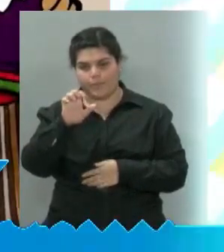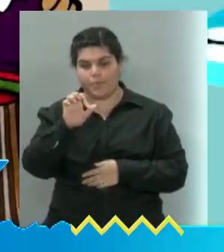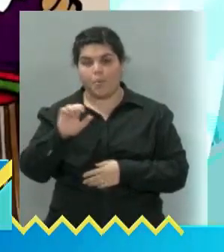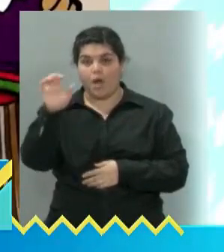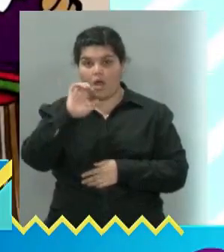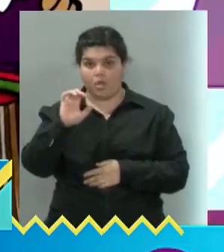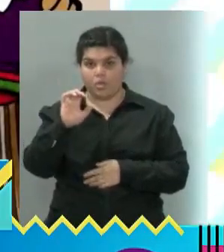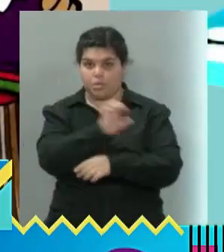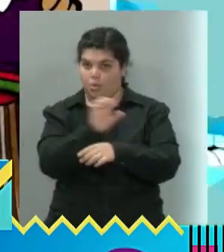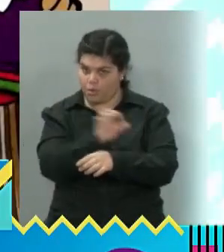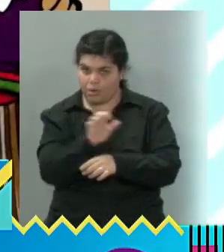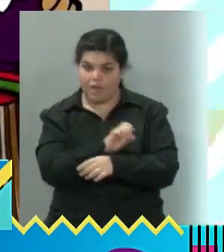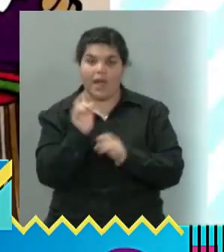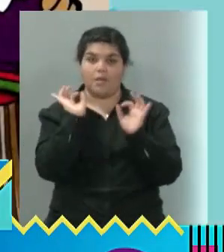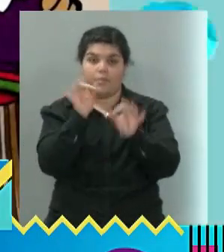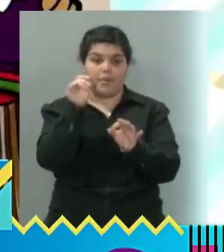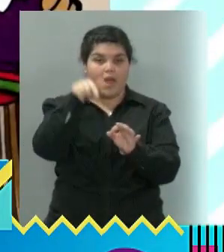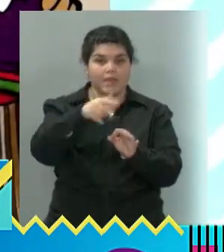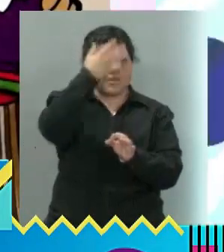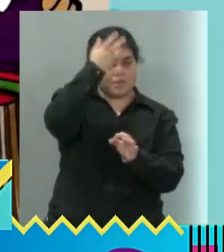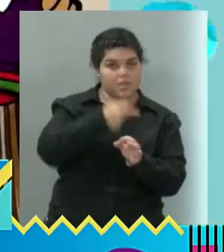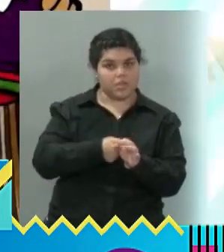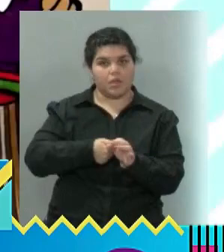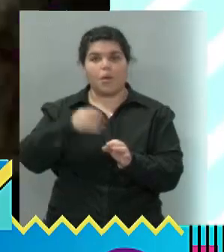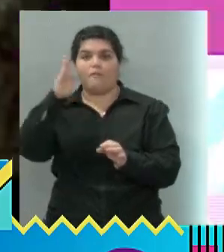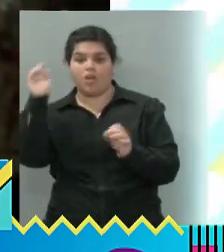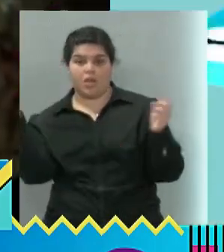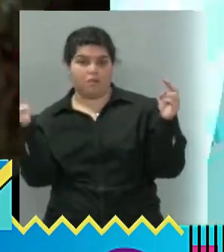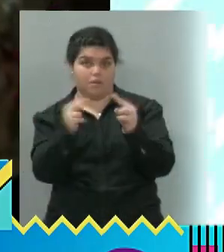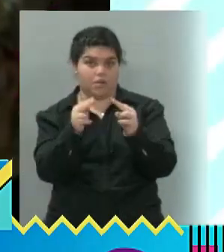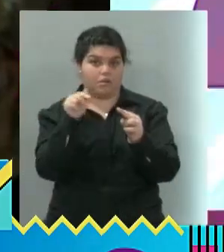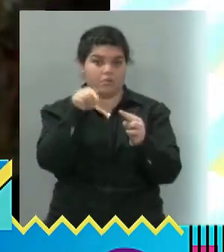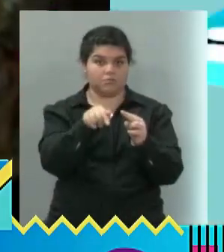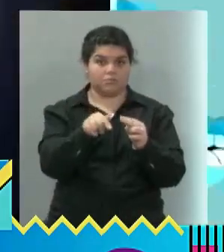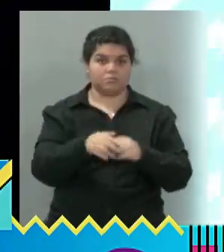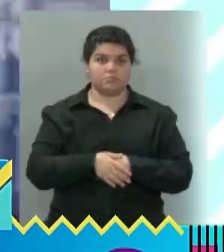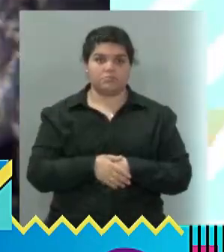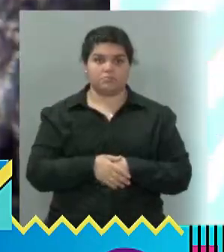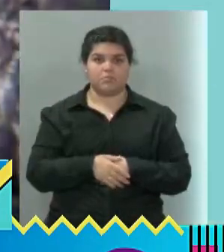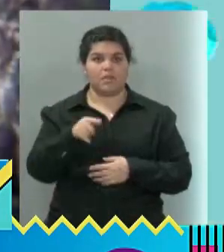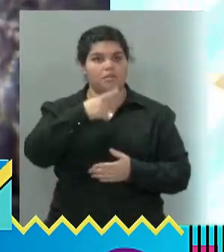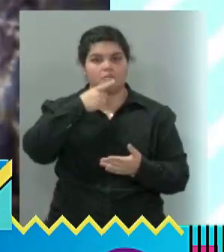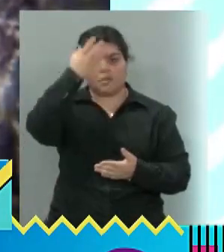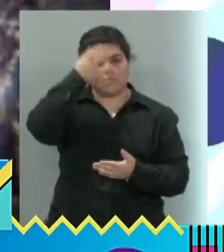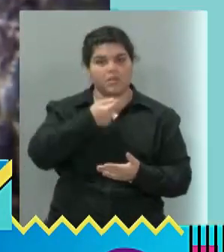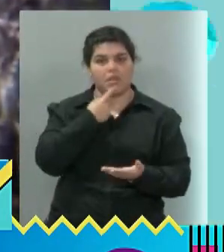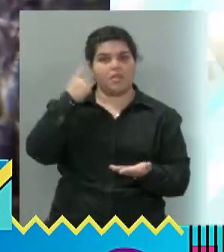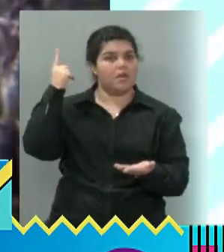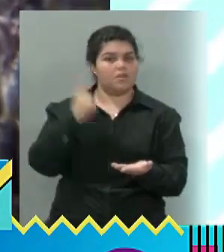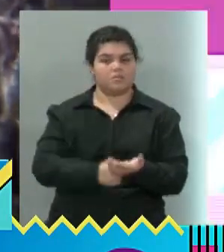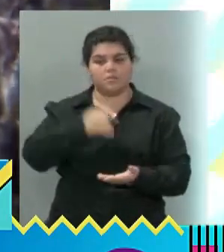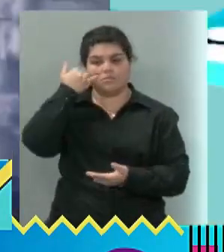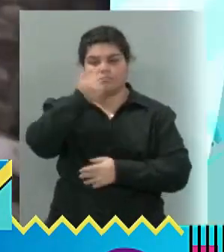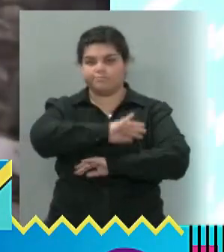San Martín y Bolívar, bueno, ahí San Martín, digámoslo rápidamente, toma la decisión de